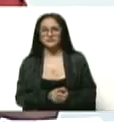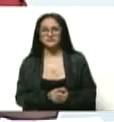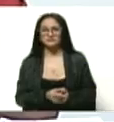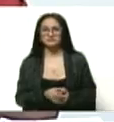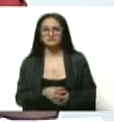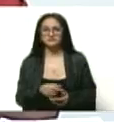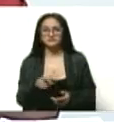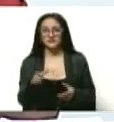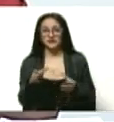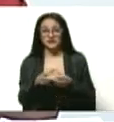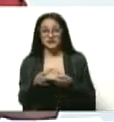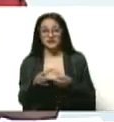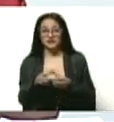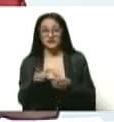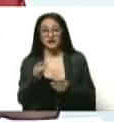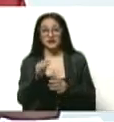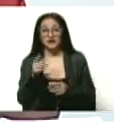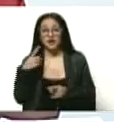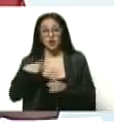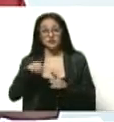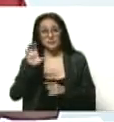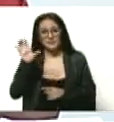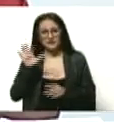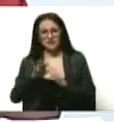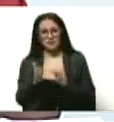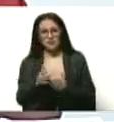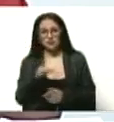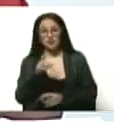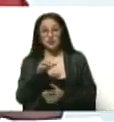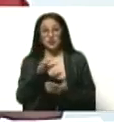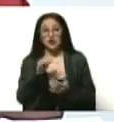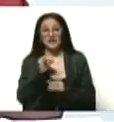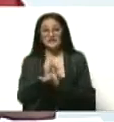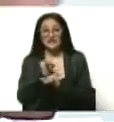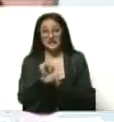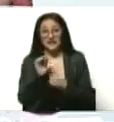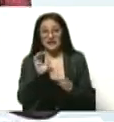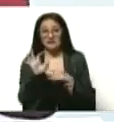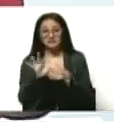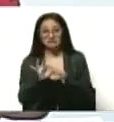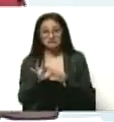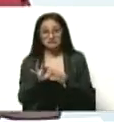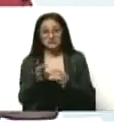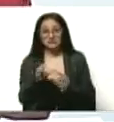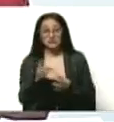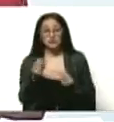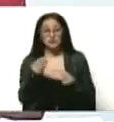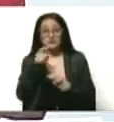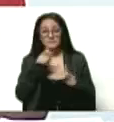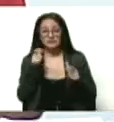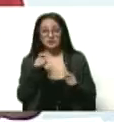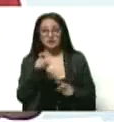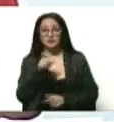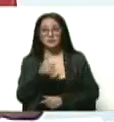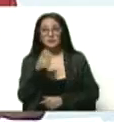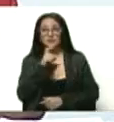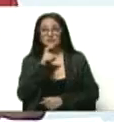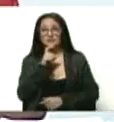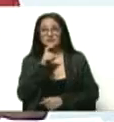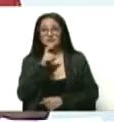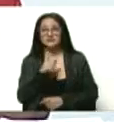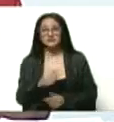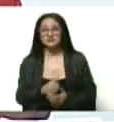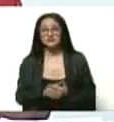que conectarse en internet es un rollo, un problema por la cantidad de usuarios, excepto la selva del